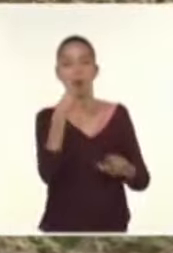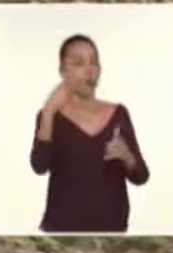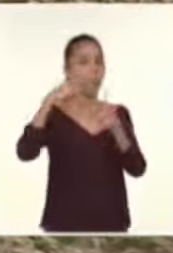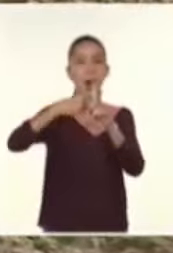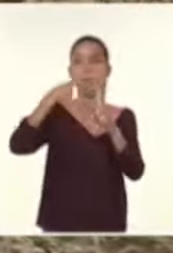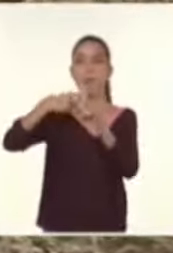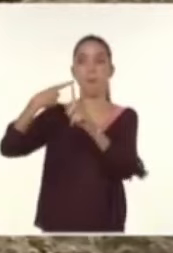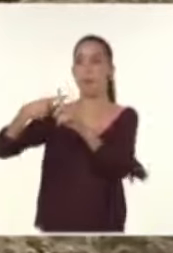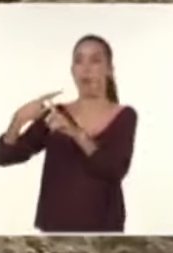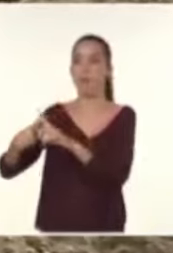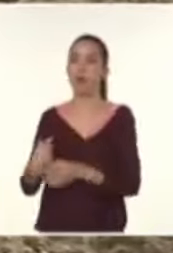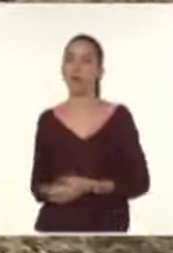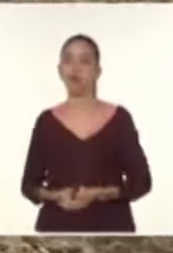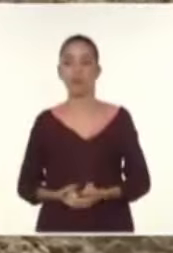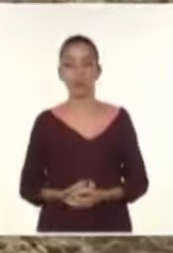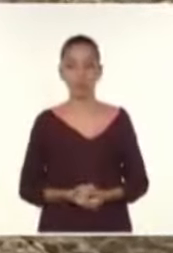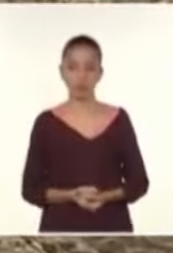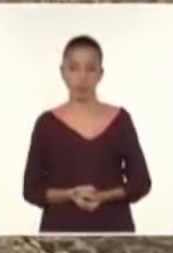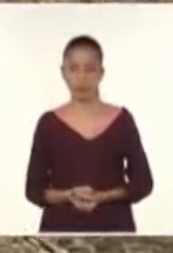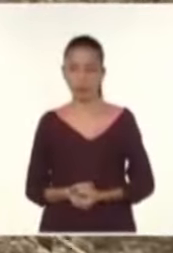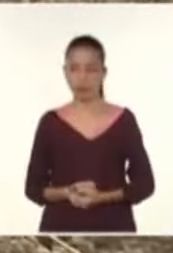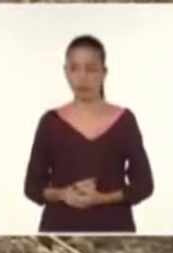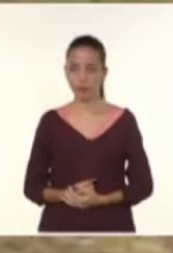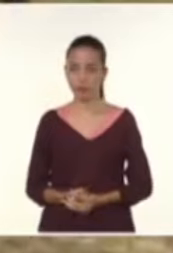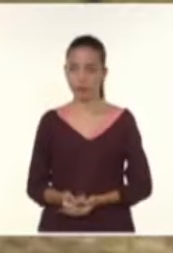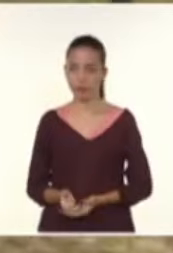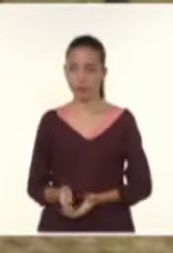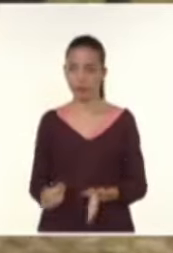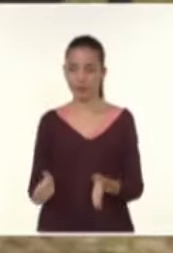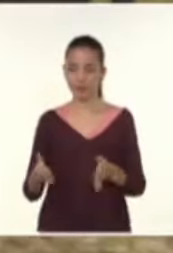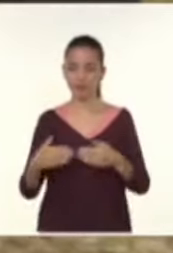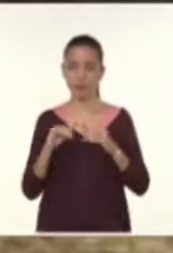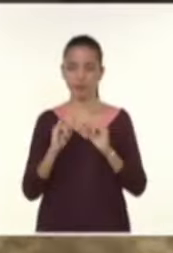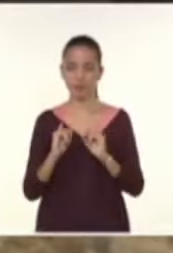Miguel Román, Michael Molina y Sin Castillo, Canal Cubano de Noticias.